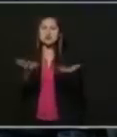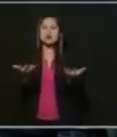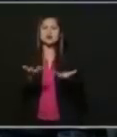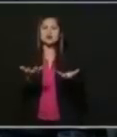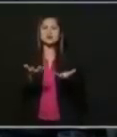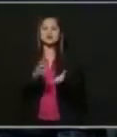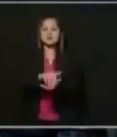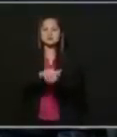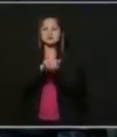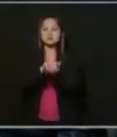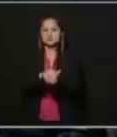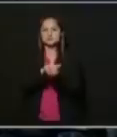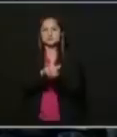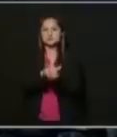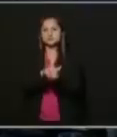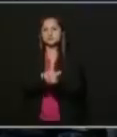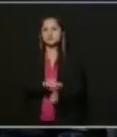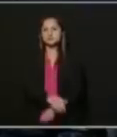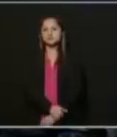Si